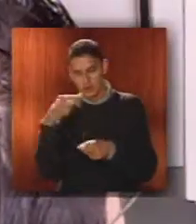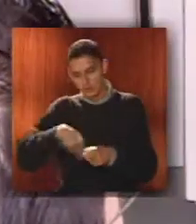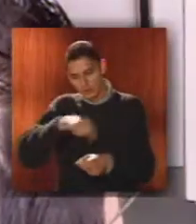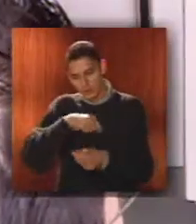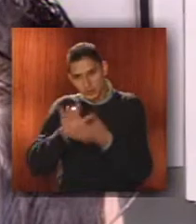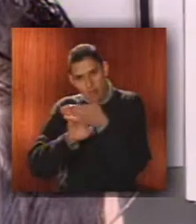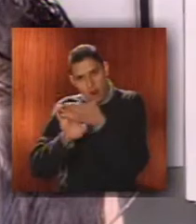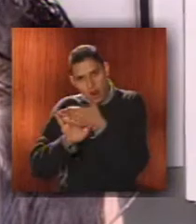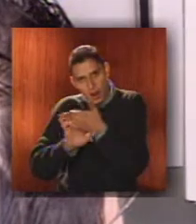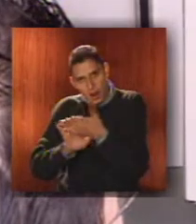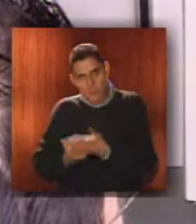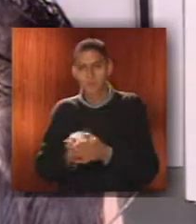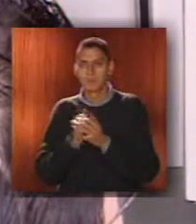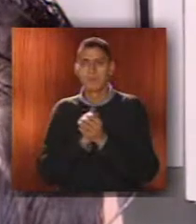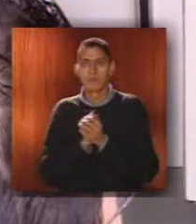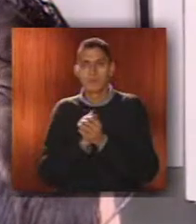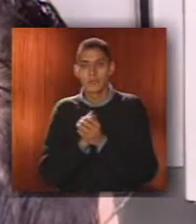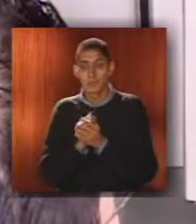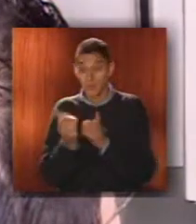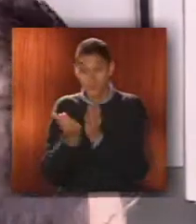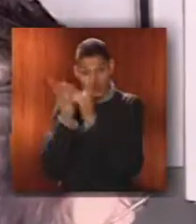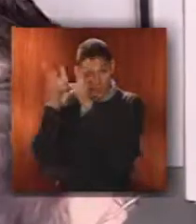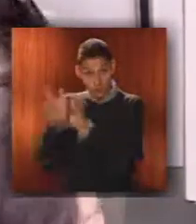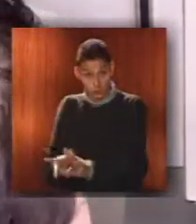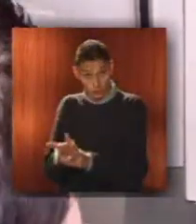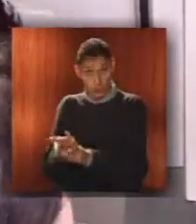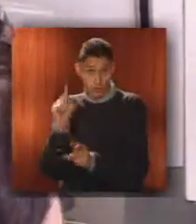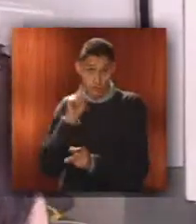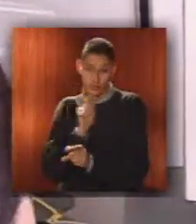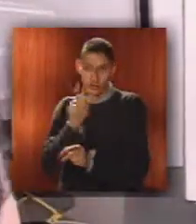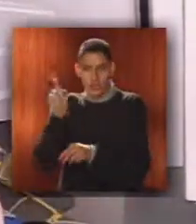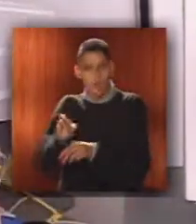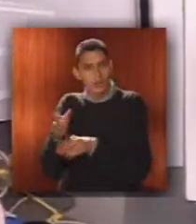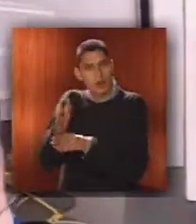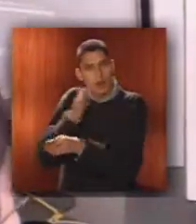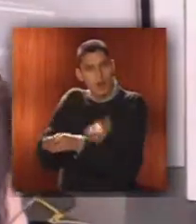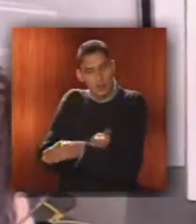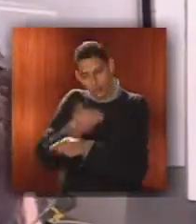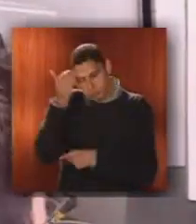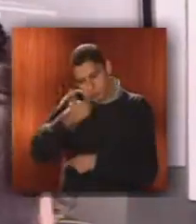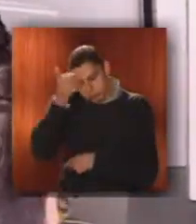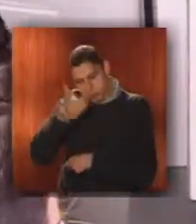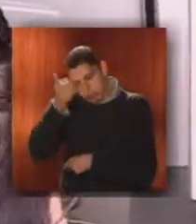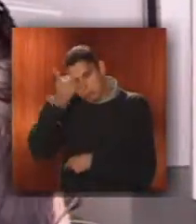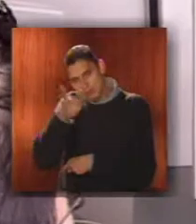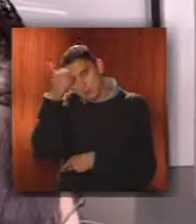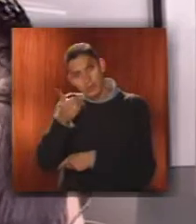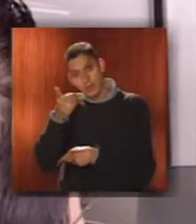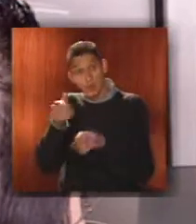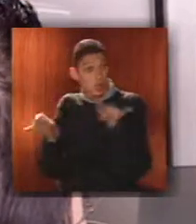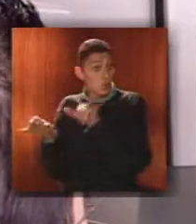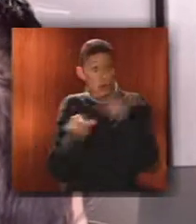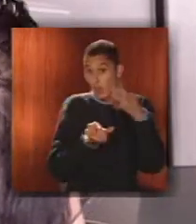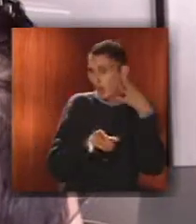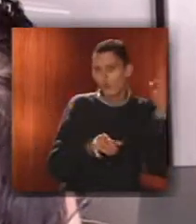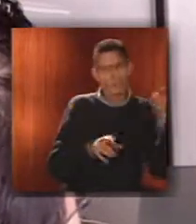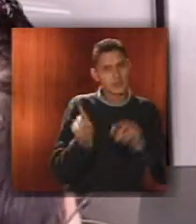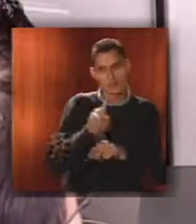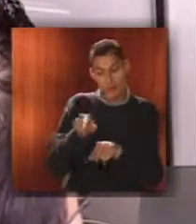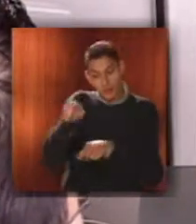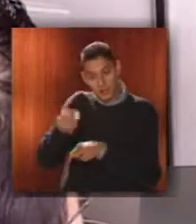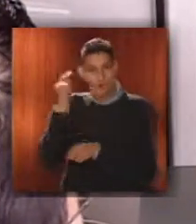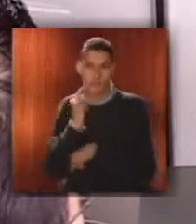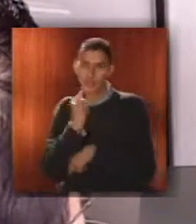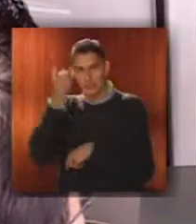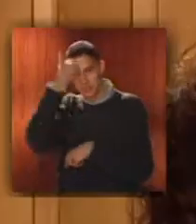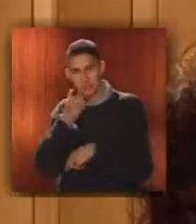Por ejemplo, hemos tenido que hacer unos ajustes. Los estudiantes deben presentar unas pruebas que son distintas a las que presentan las